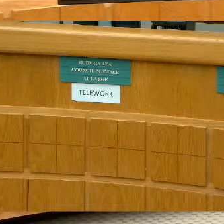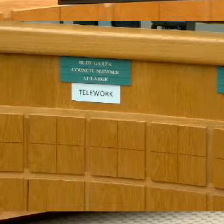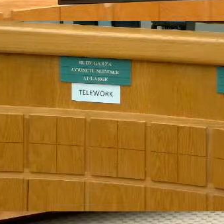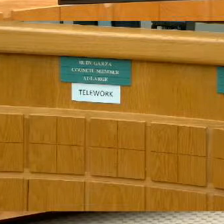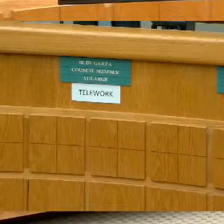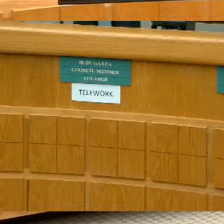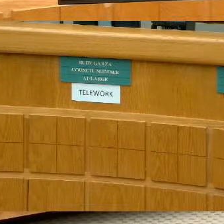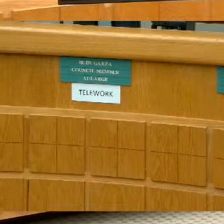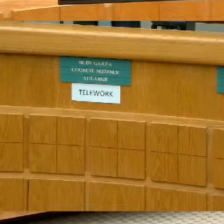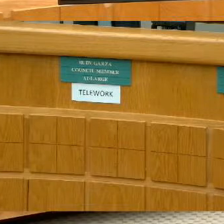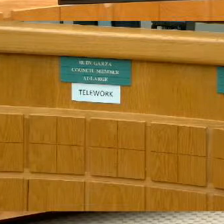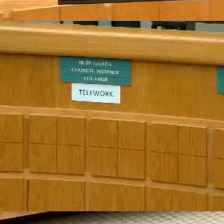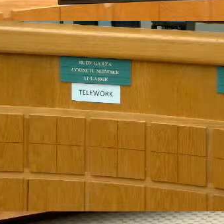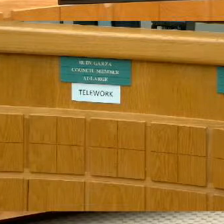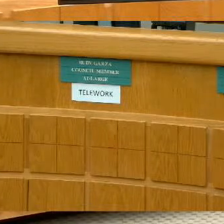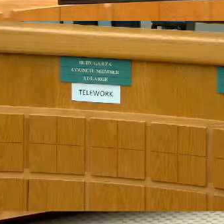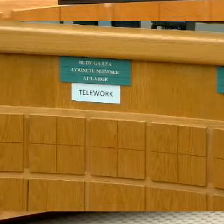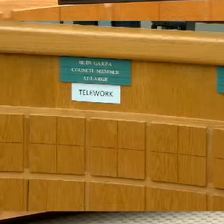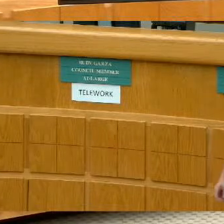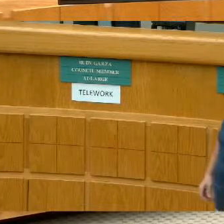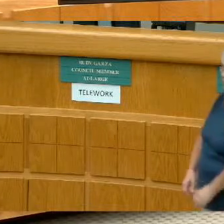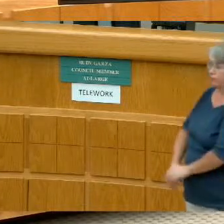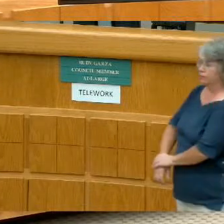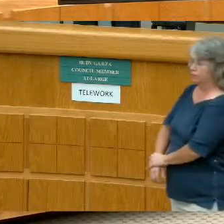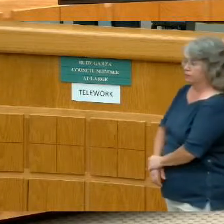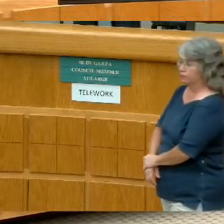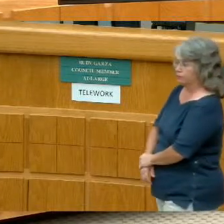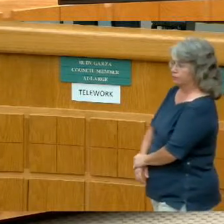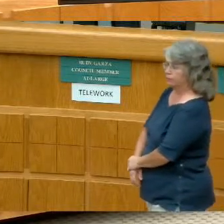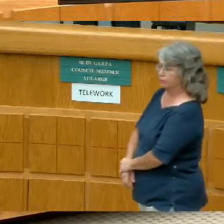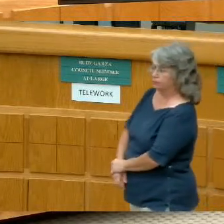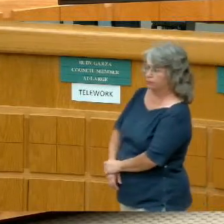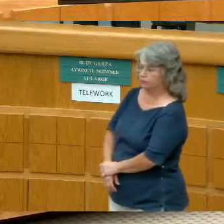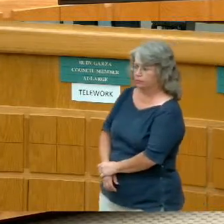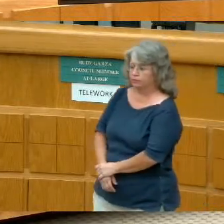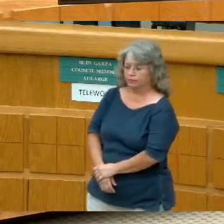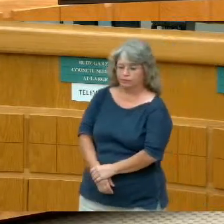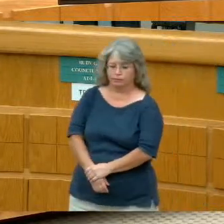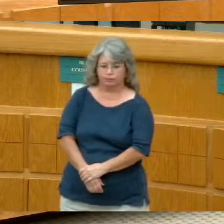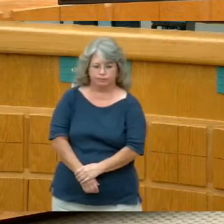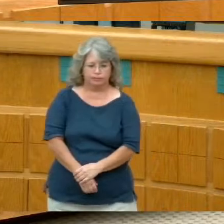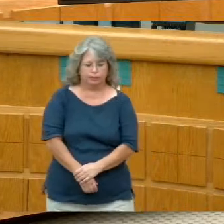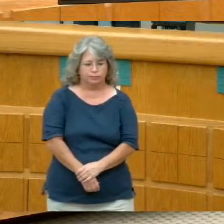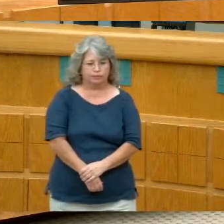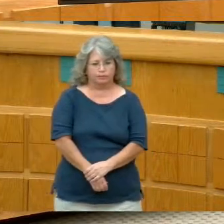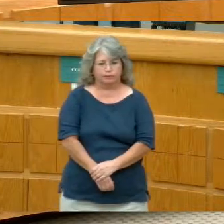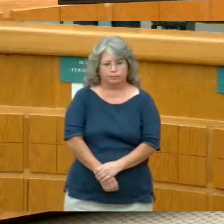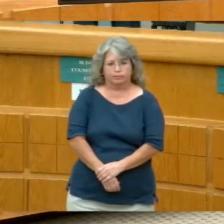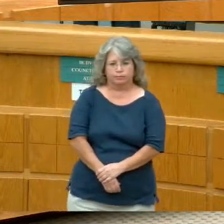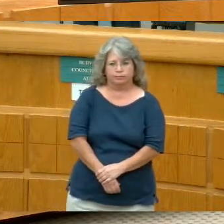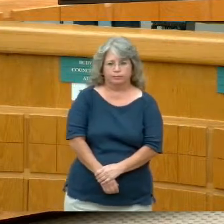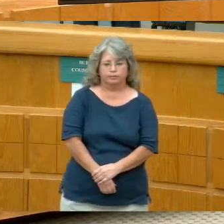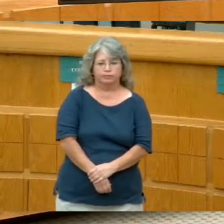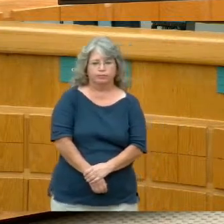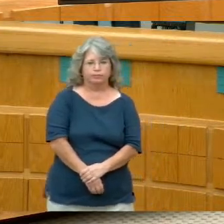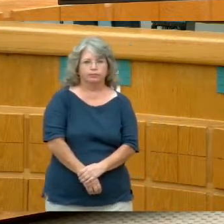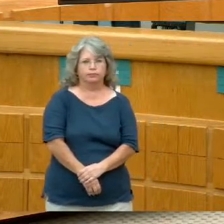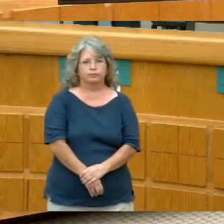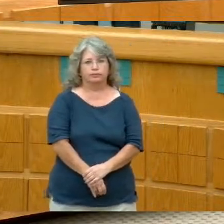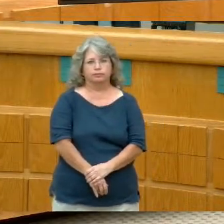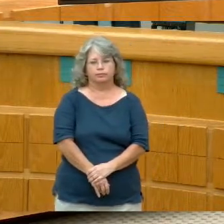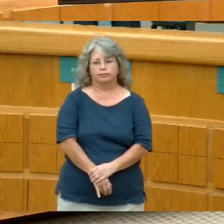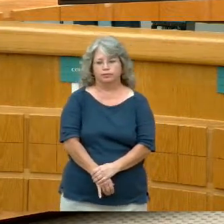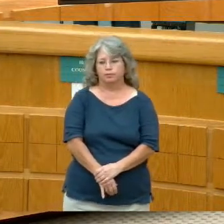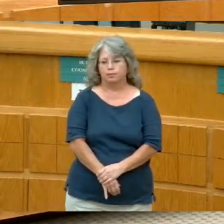son casos aún activos. Hoy se reporta un fallecimiento. A la fecha los fallecimientos totalizan 417 personas. La próxima toma